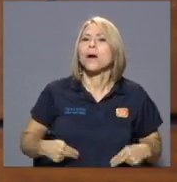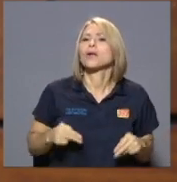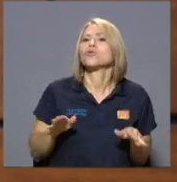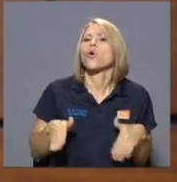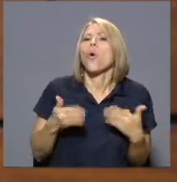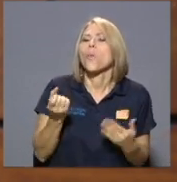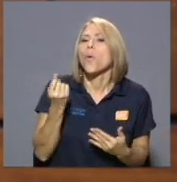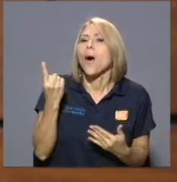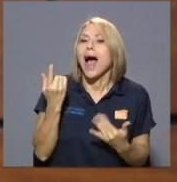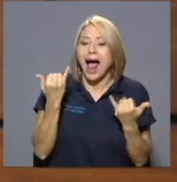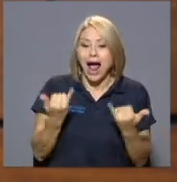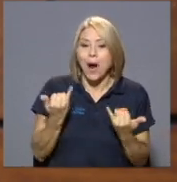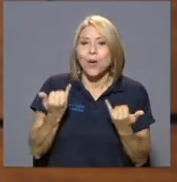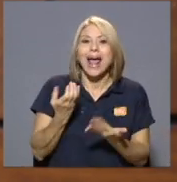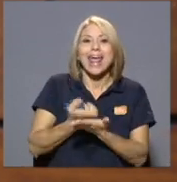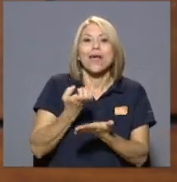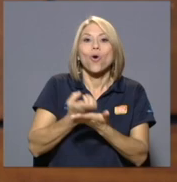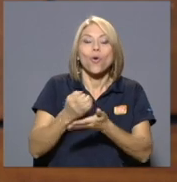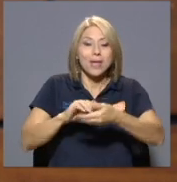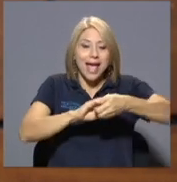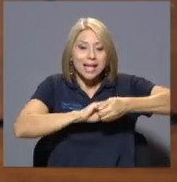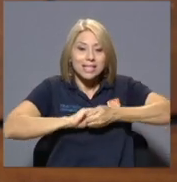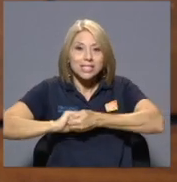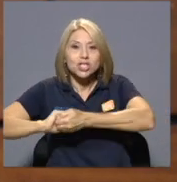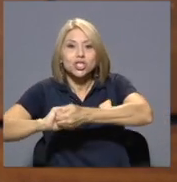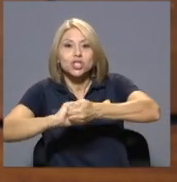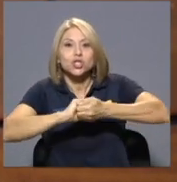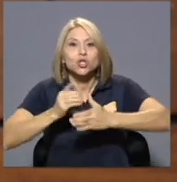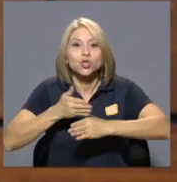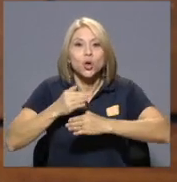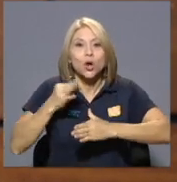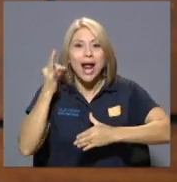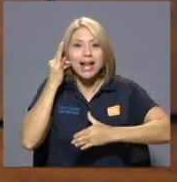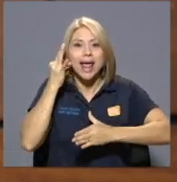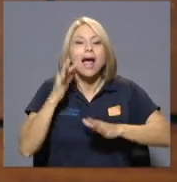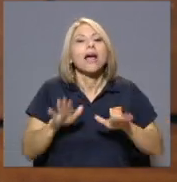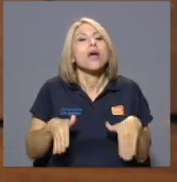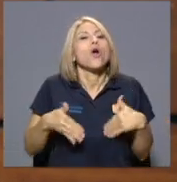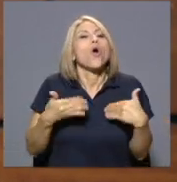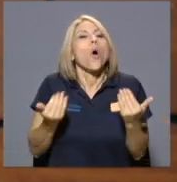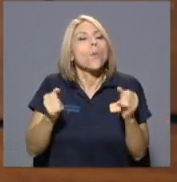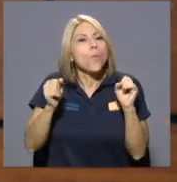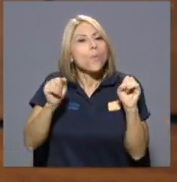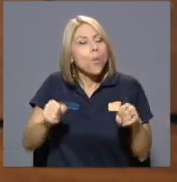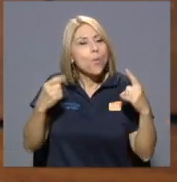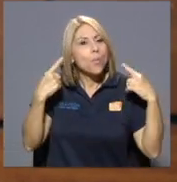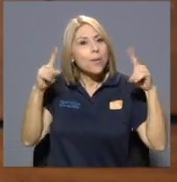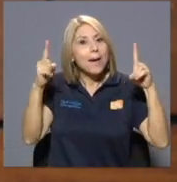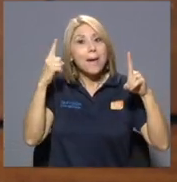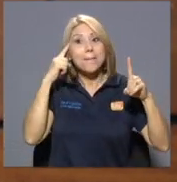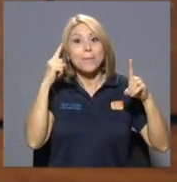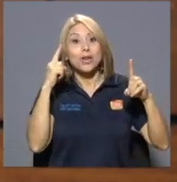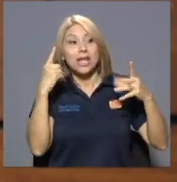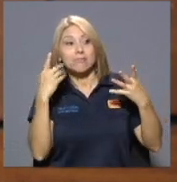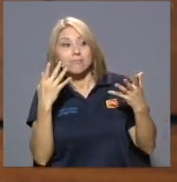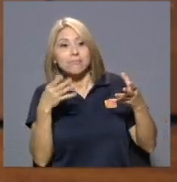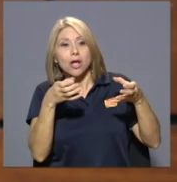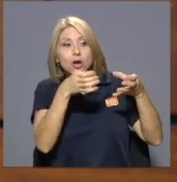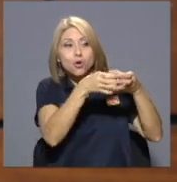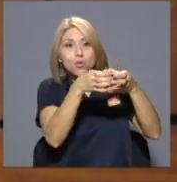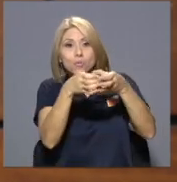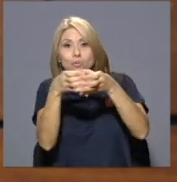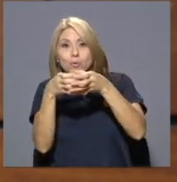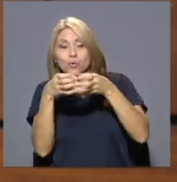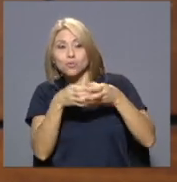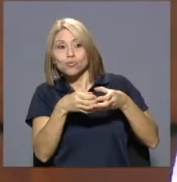una economía sororaria y cómo hacerla posible dentro de esquemas que las élites no nos plantean la posibilidad de que